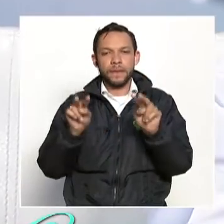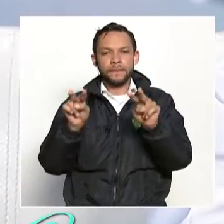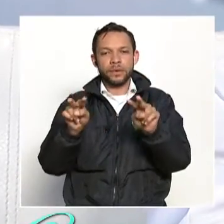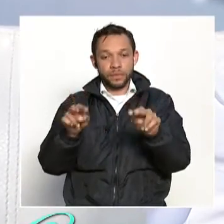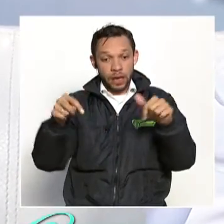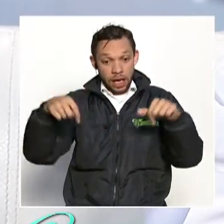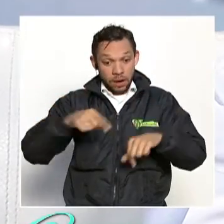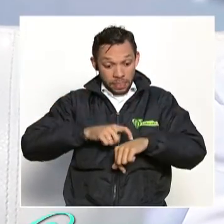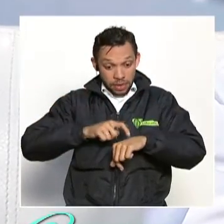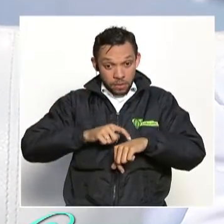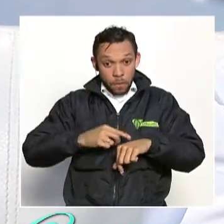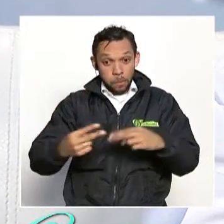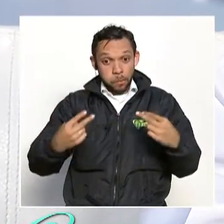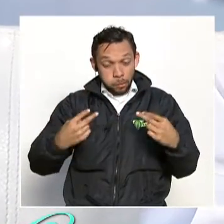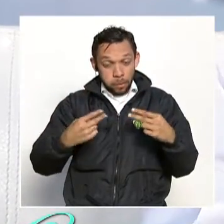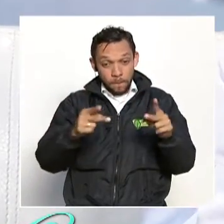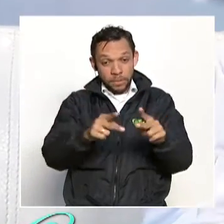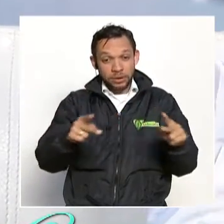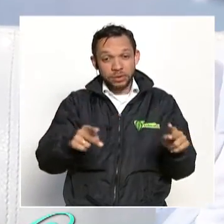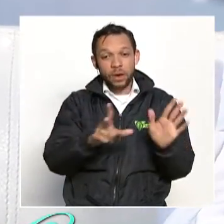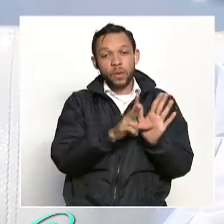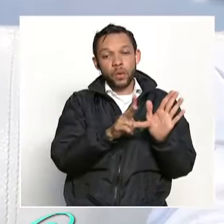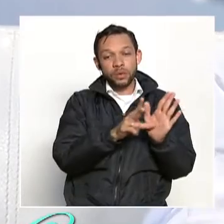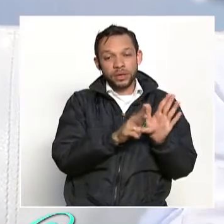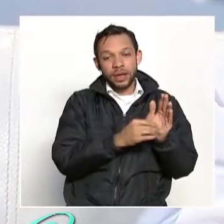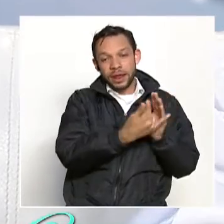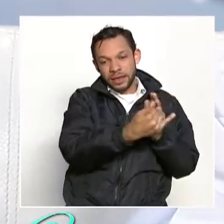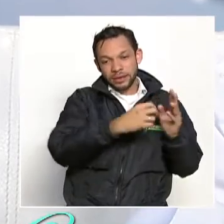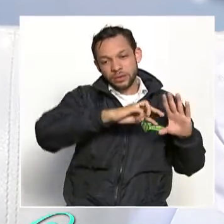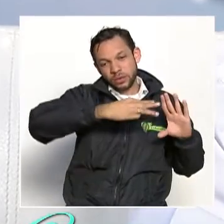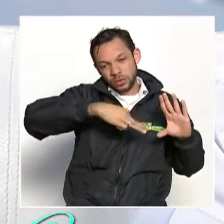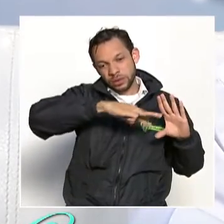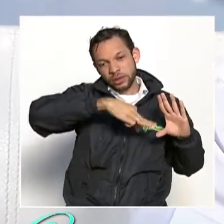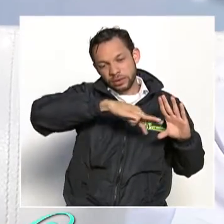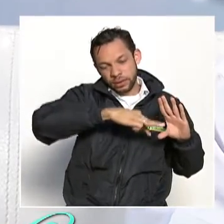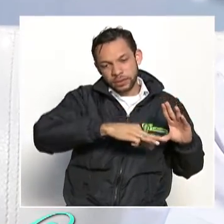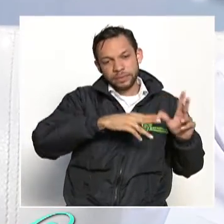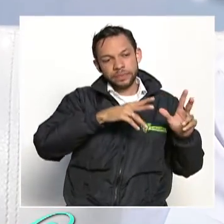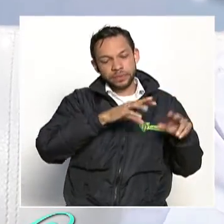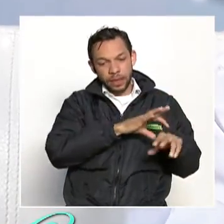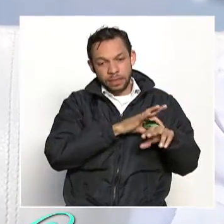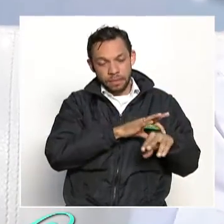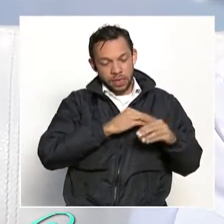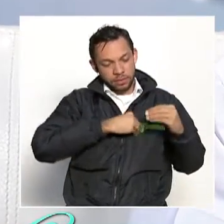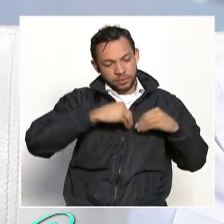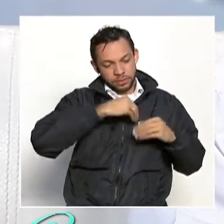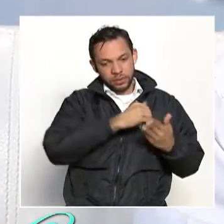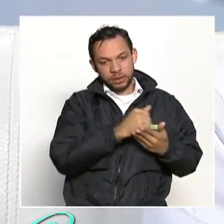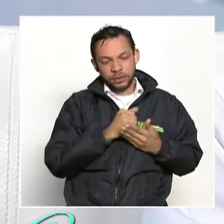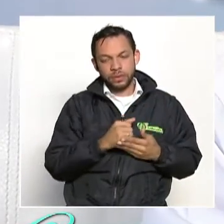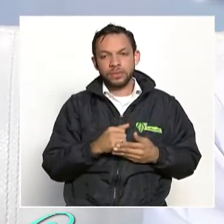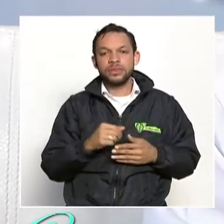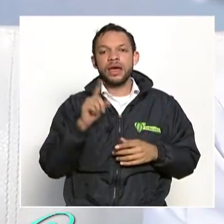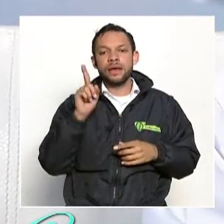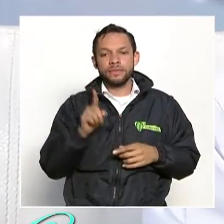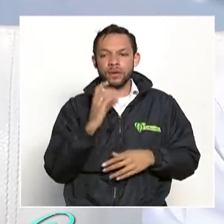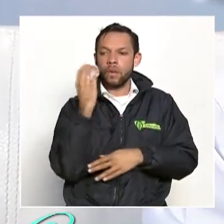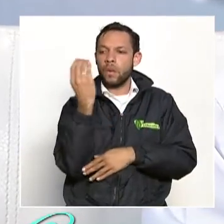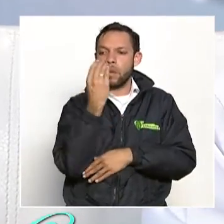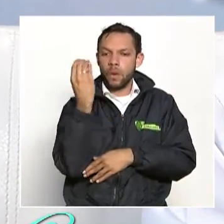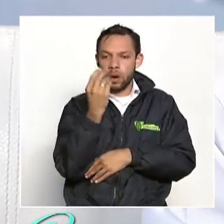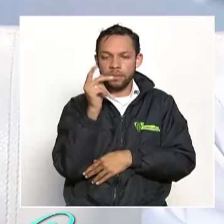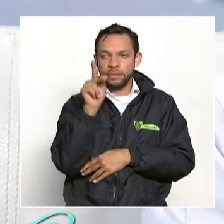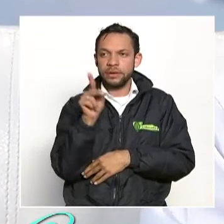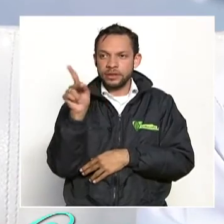ellos están allá en ese proceso, los 6 días, y se están haciendo toda la terapia, llegan de todo el país personas a hacerse en este